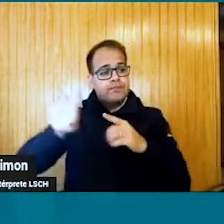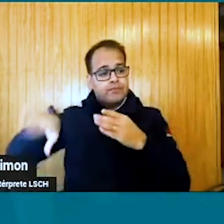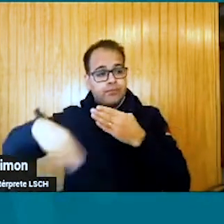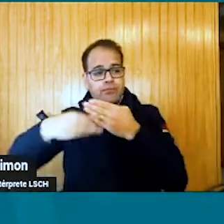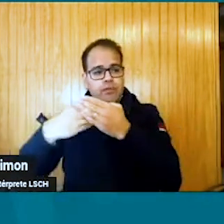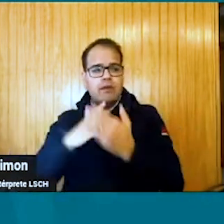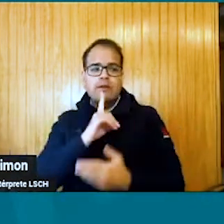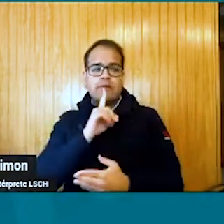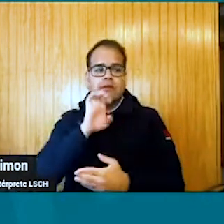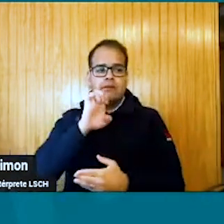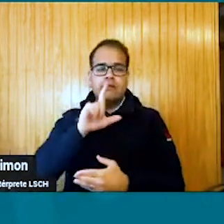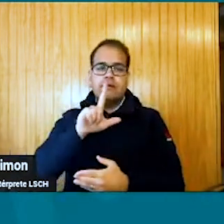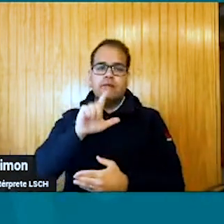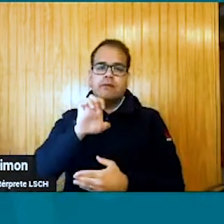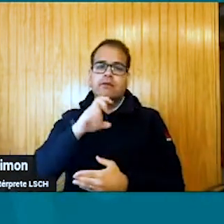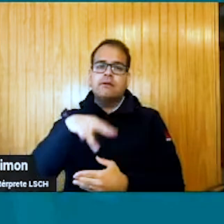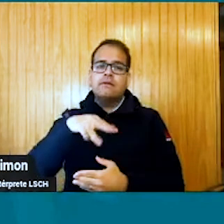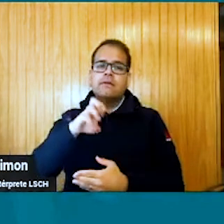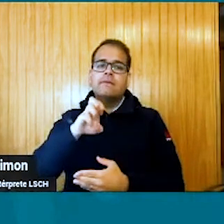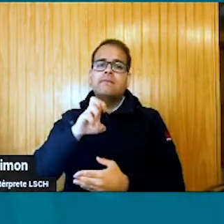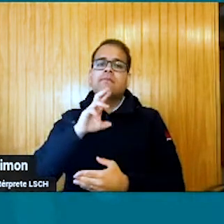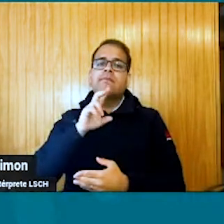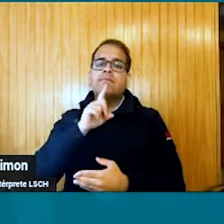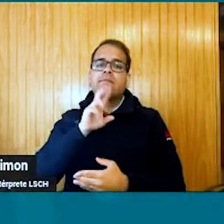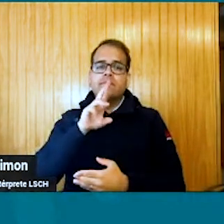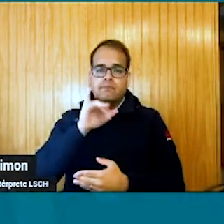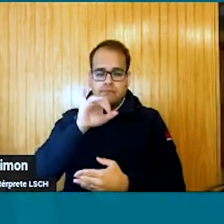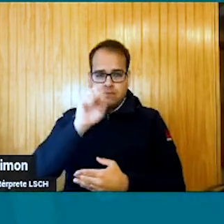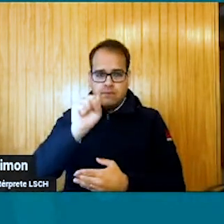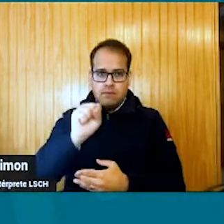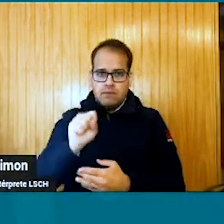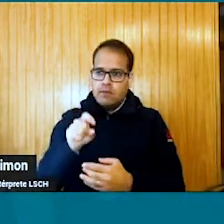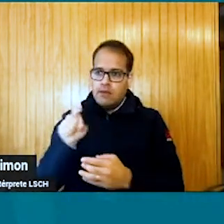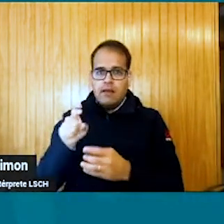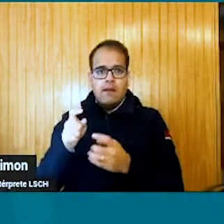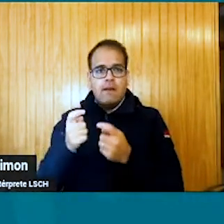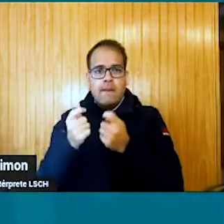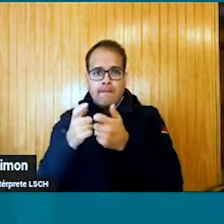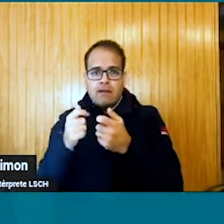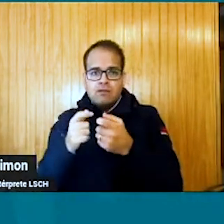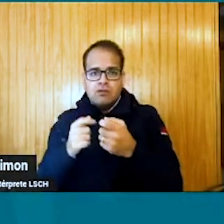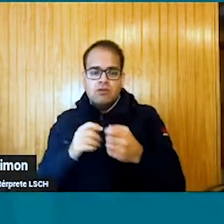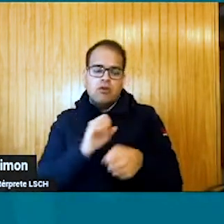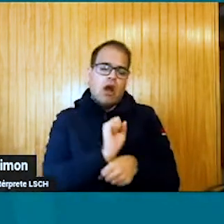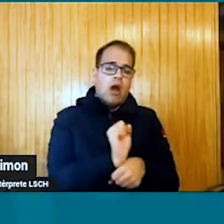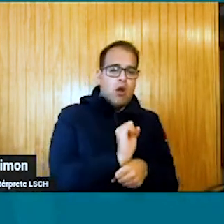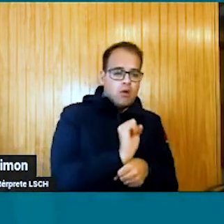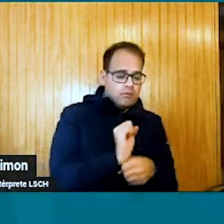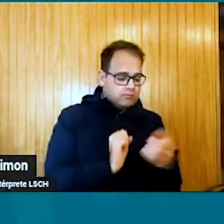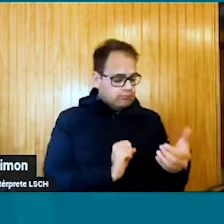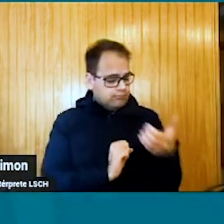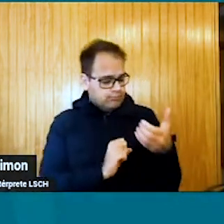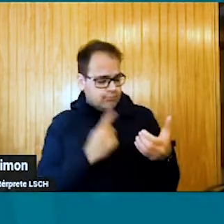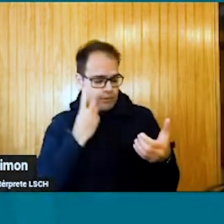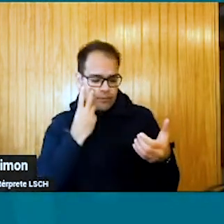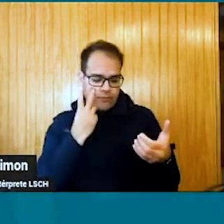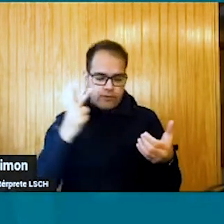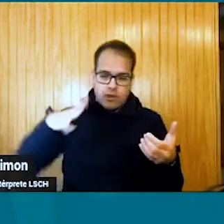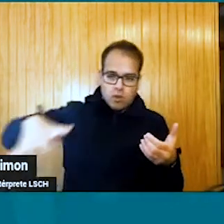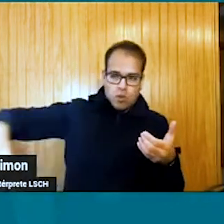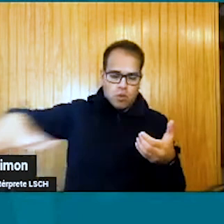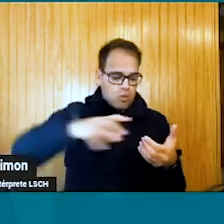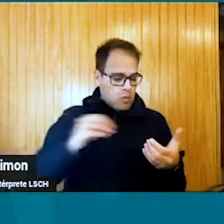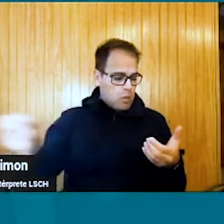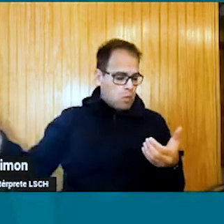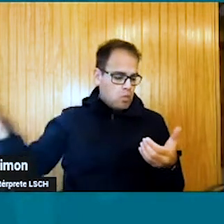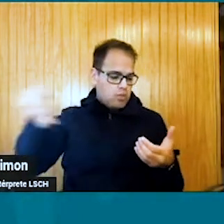es como ver los instrumentos en el auto, RPMs que van trabajando, temperatura.